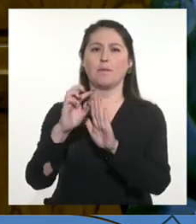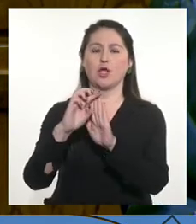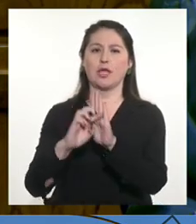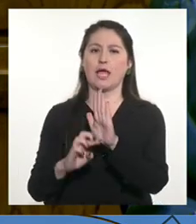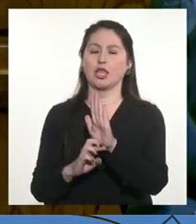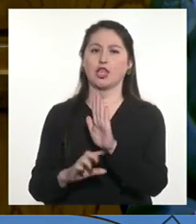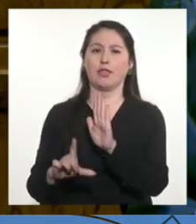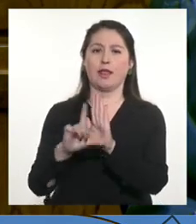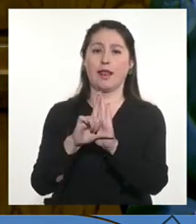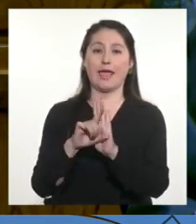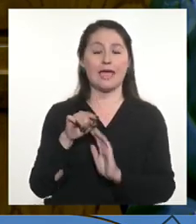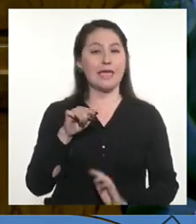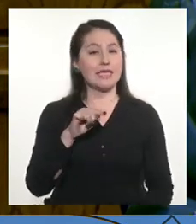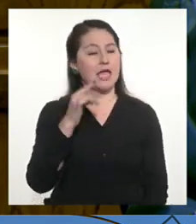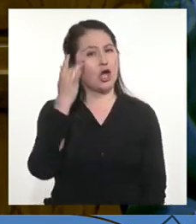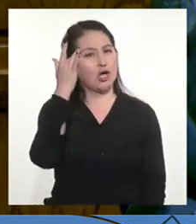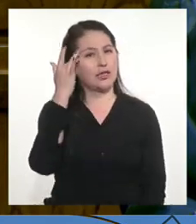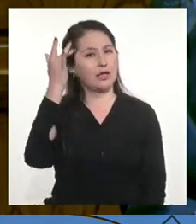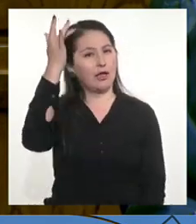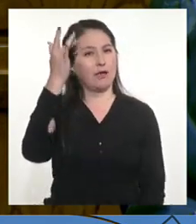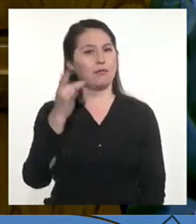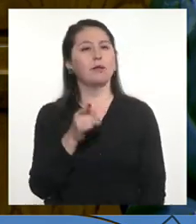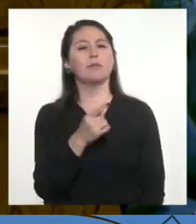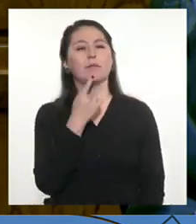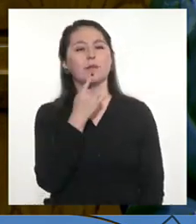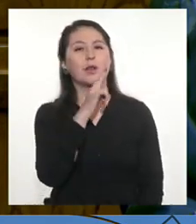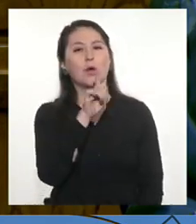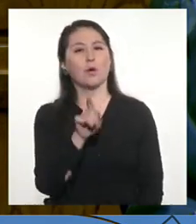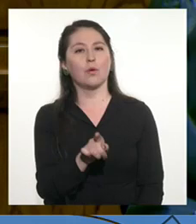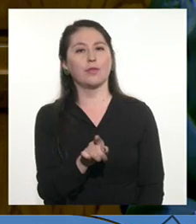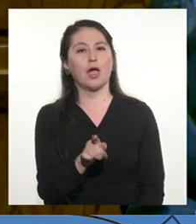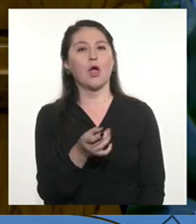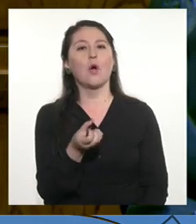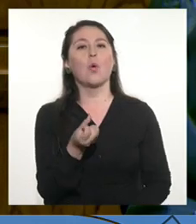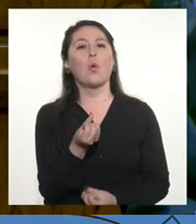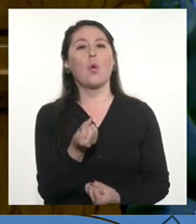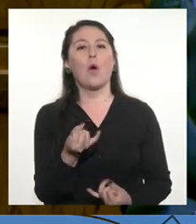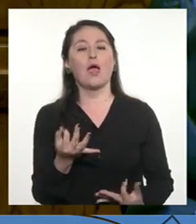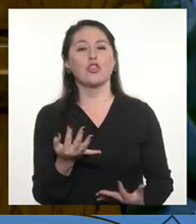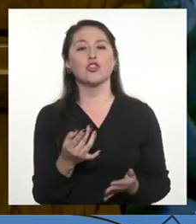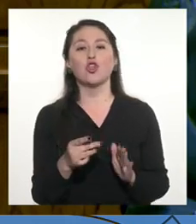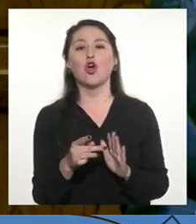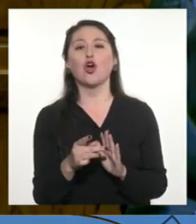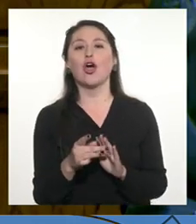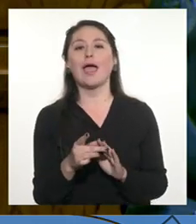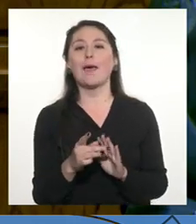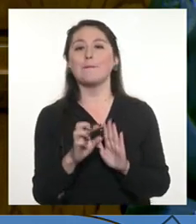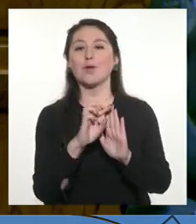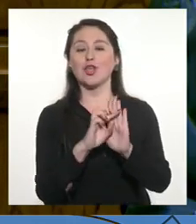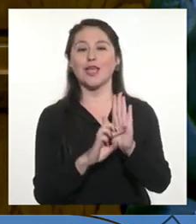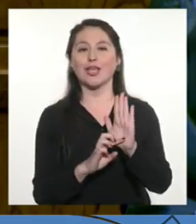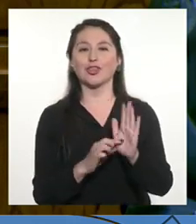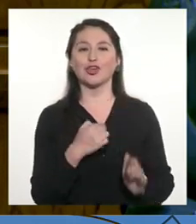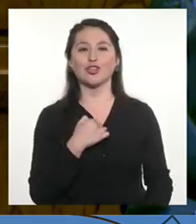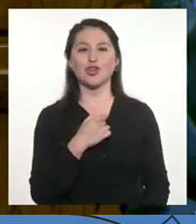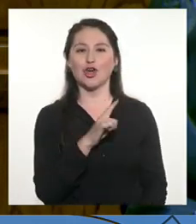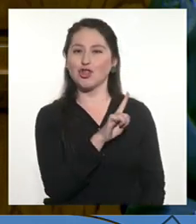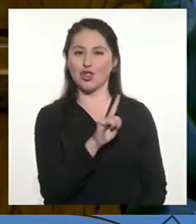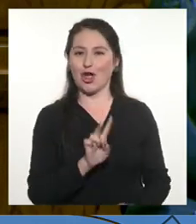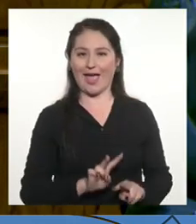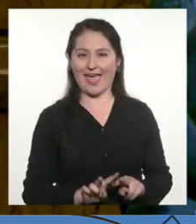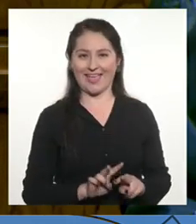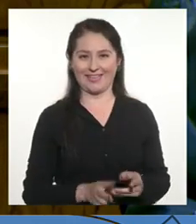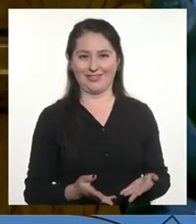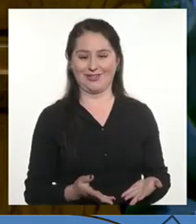inteligencia bastante más absurda me pregunten cuántas derogado cuántos proyectos se ha evitado y eso puede ser una